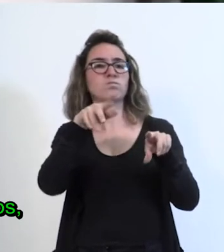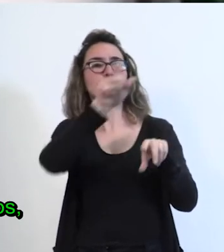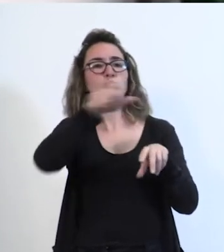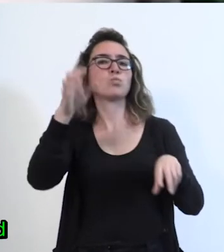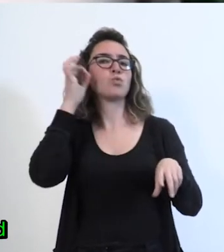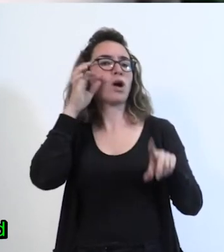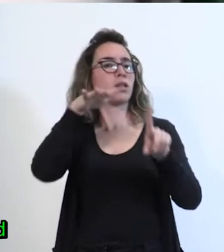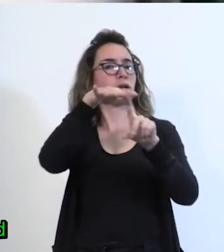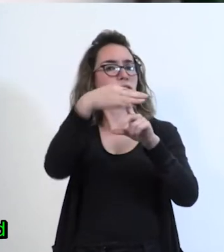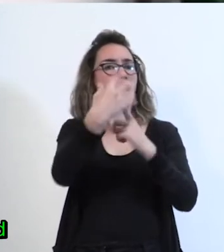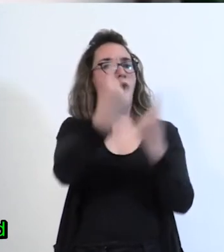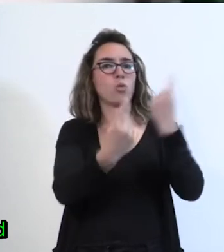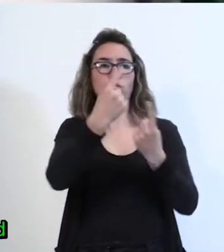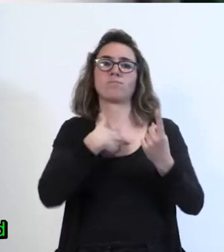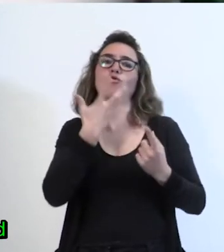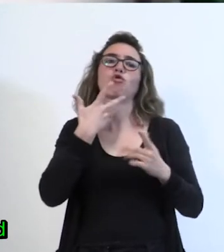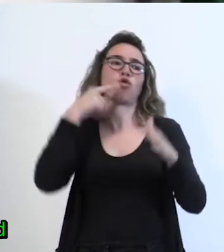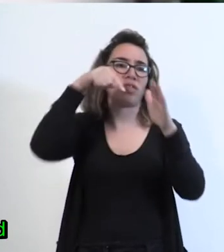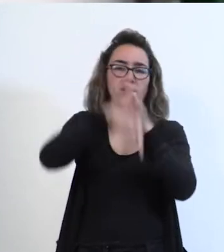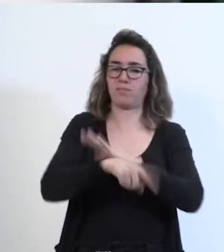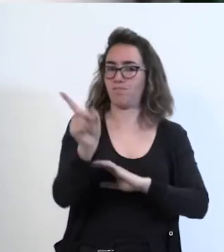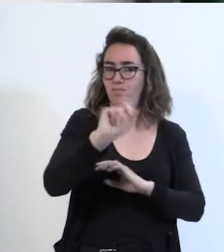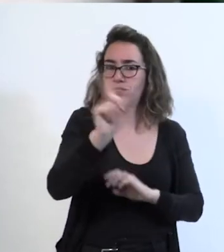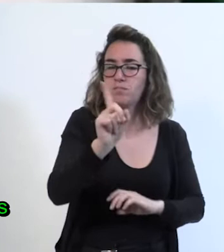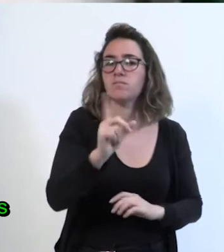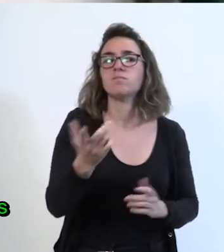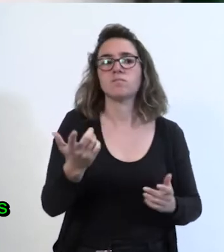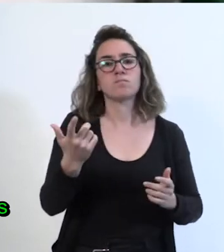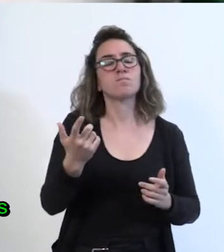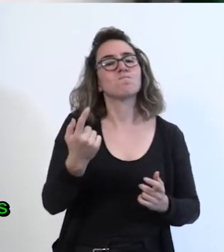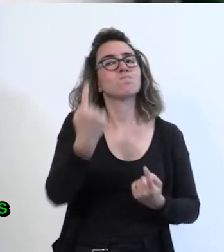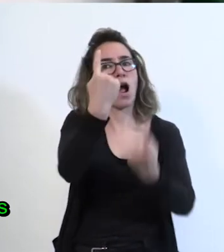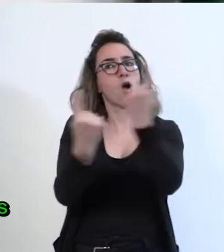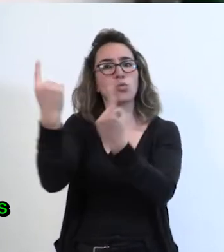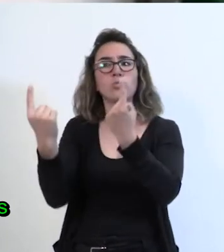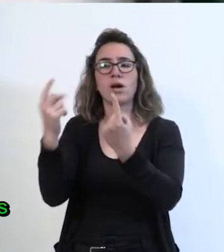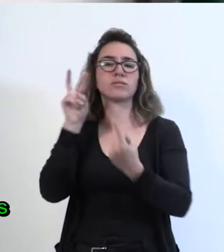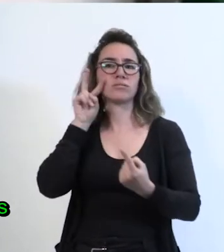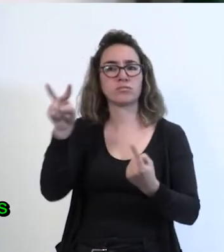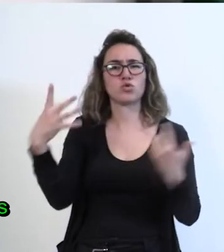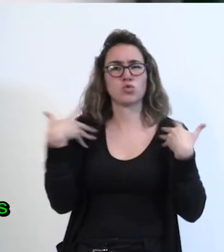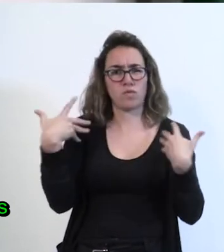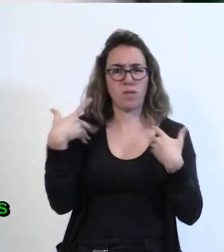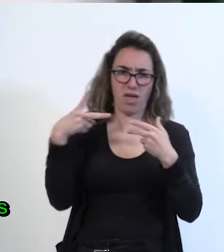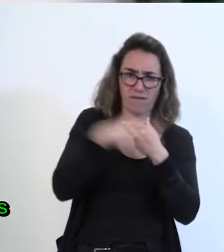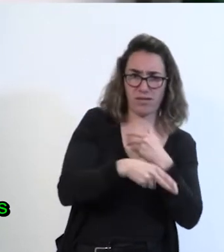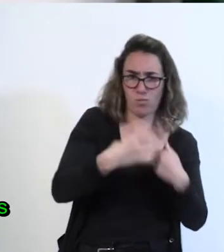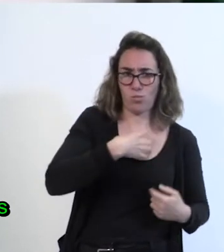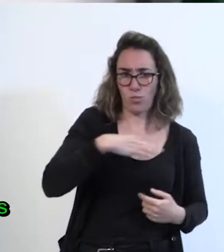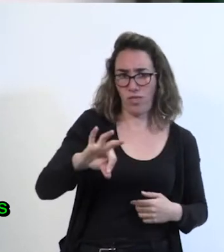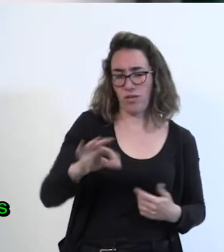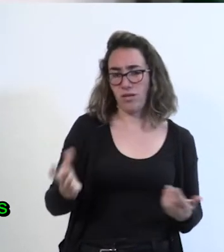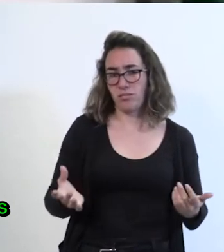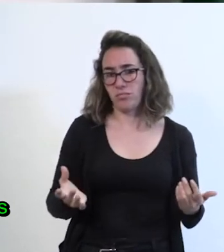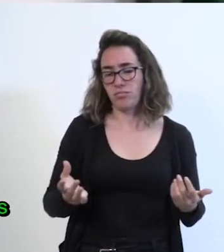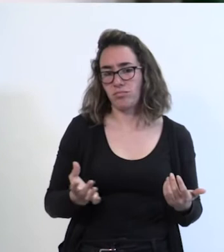mujeres que no conocemos a profundidad y que hay sufrimientos reparables también de las